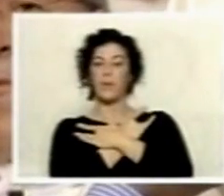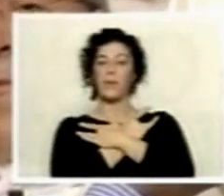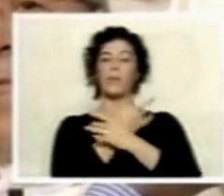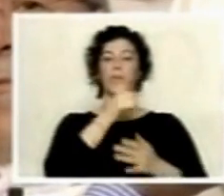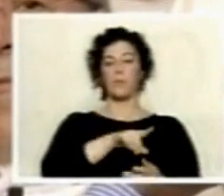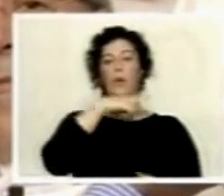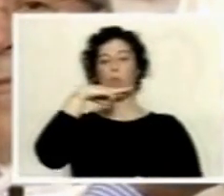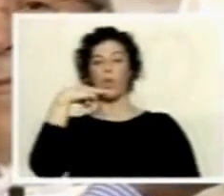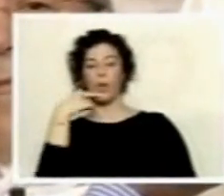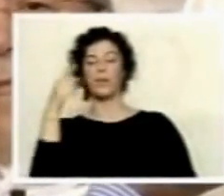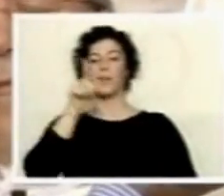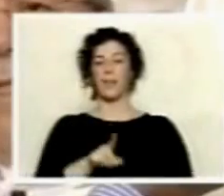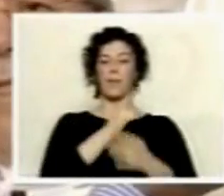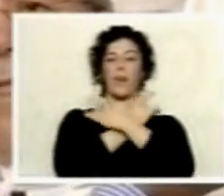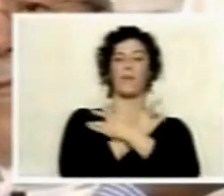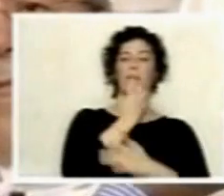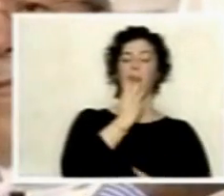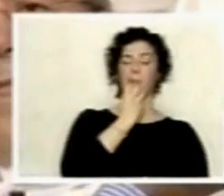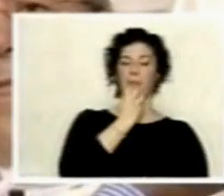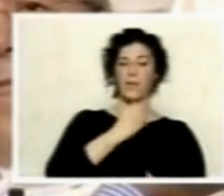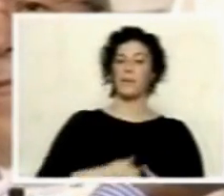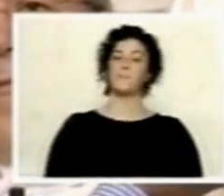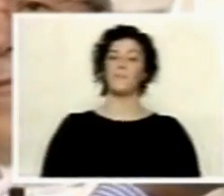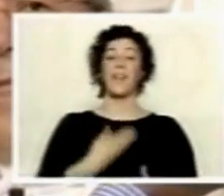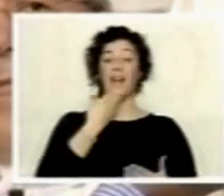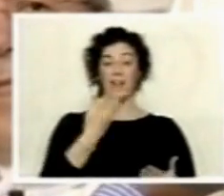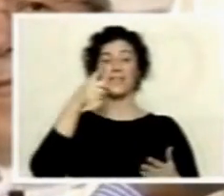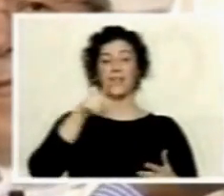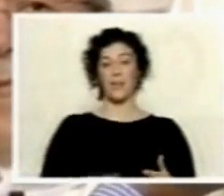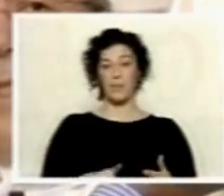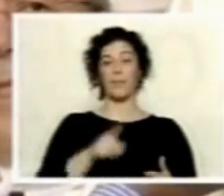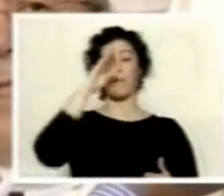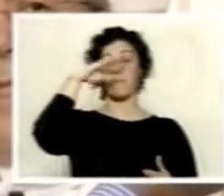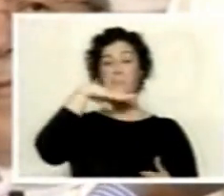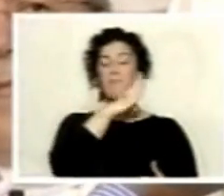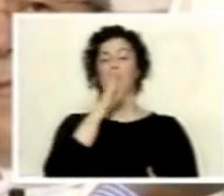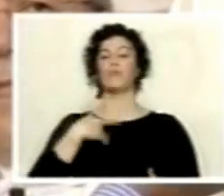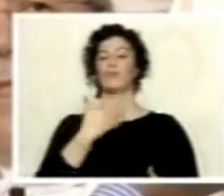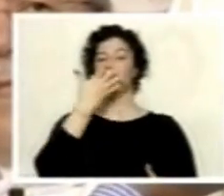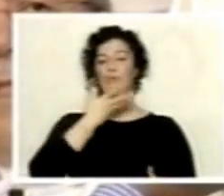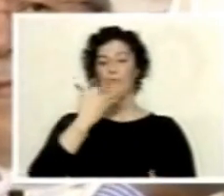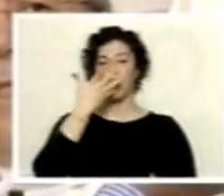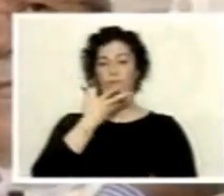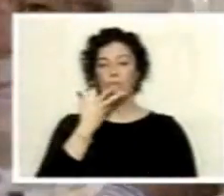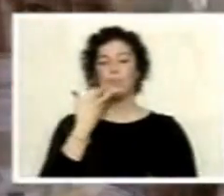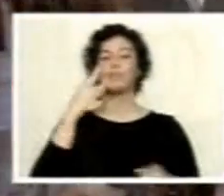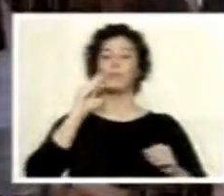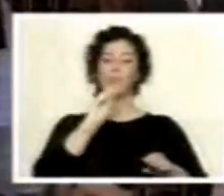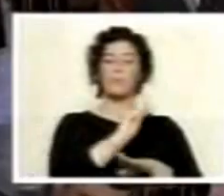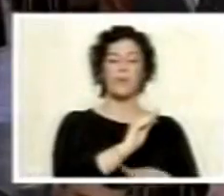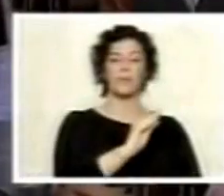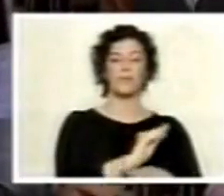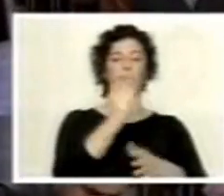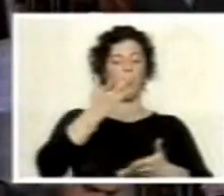de los Dolores y de Nuestra Señora Peña. Gracias a los papas que he conocido, cuyos magisterios tanto nos